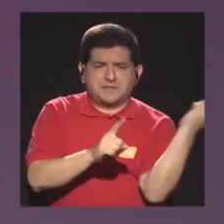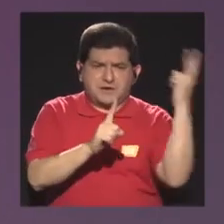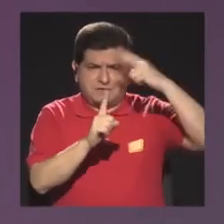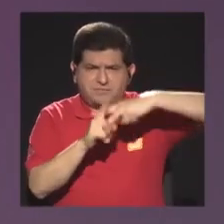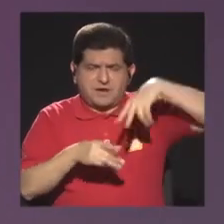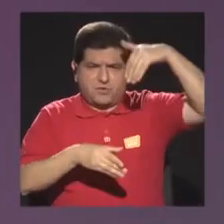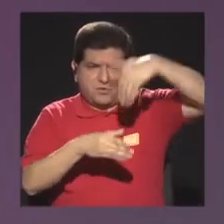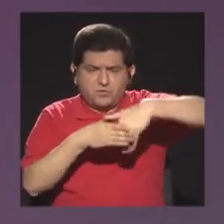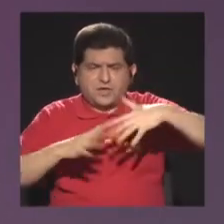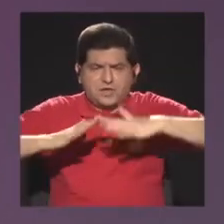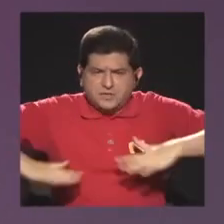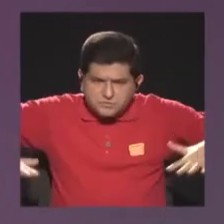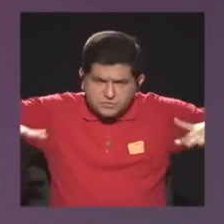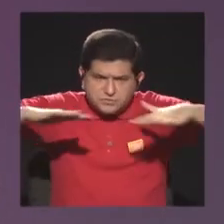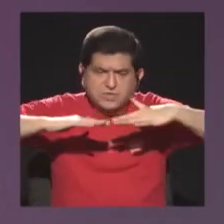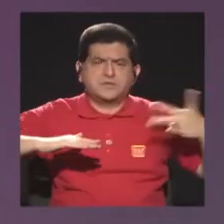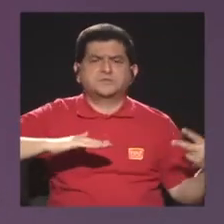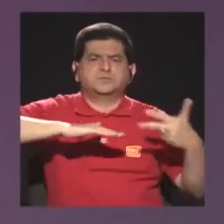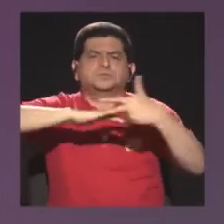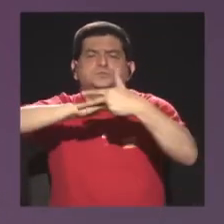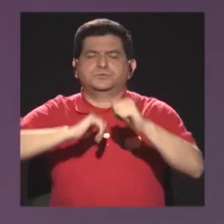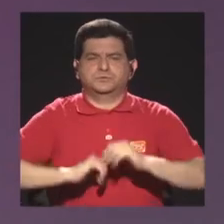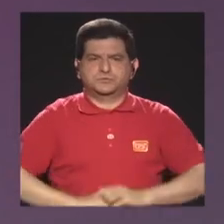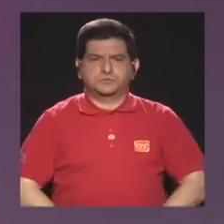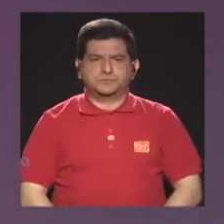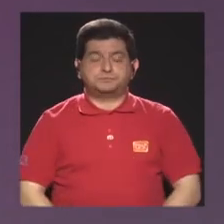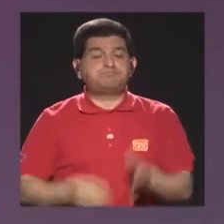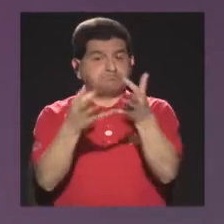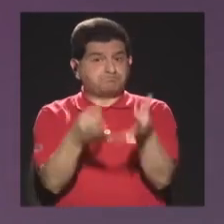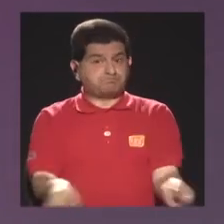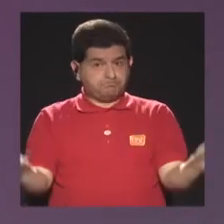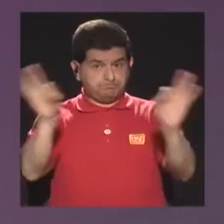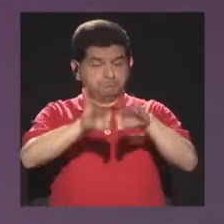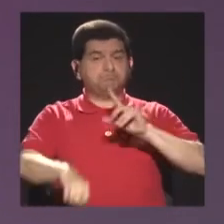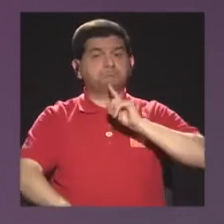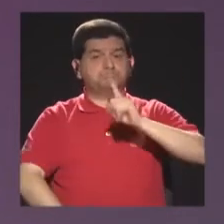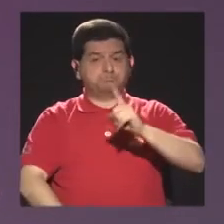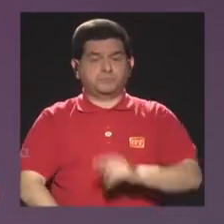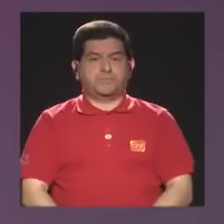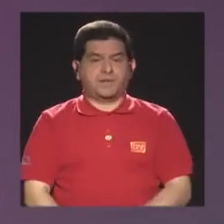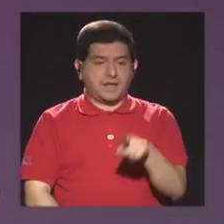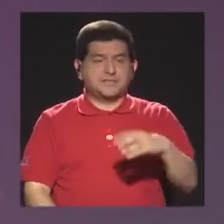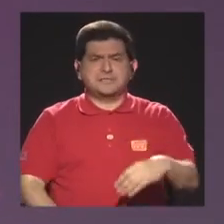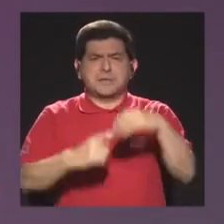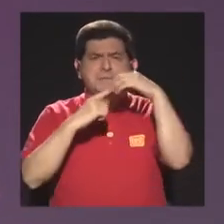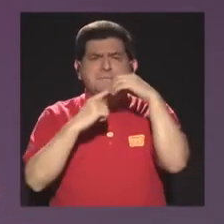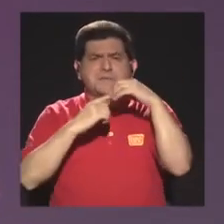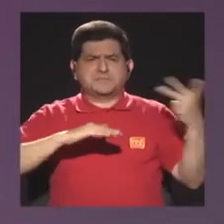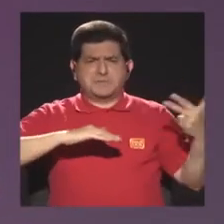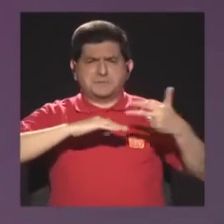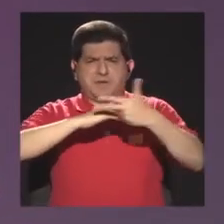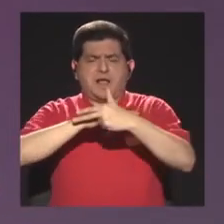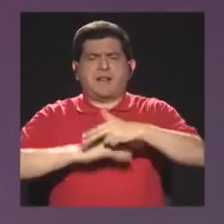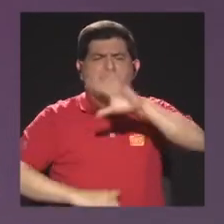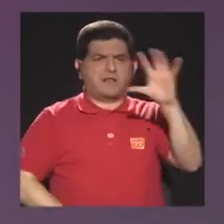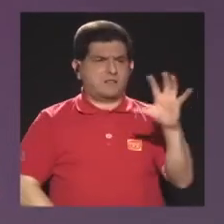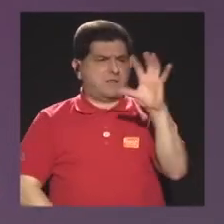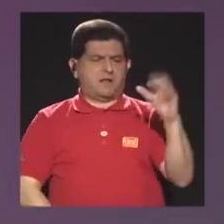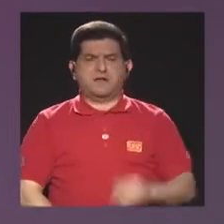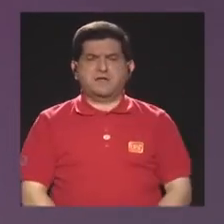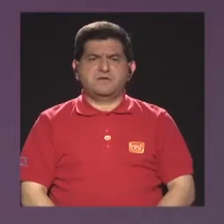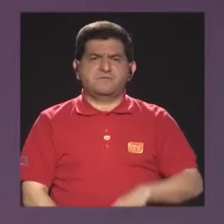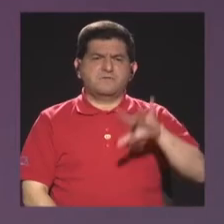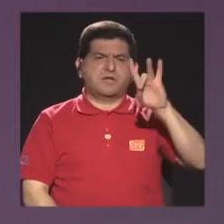nuestras instalaciones portuarias, que vale la pena también decir que ese es el principal puerto del Caribe, porque